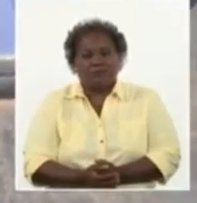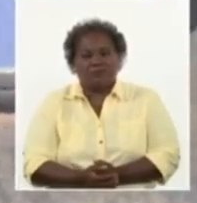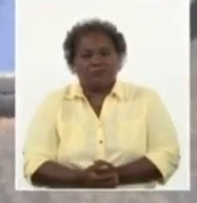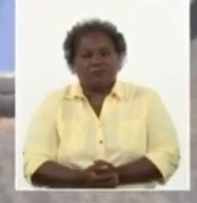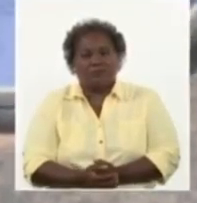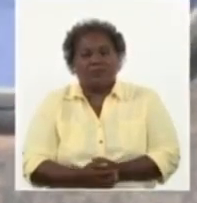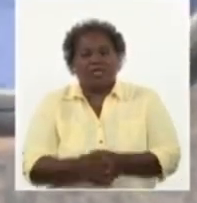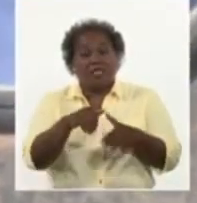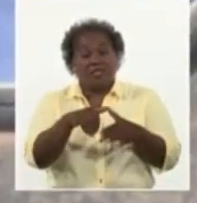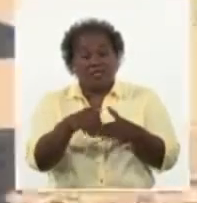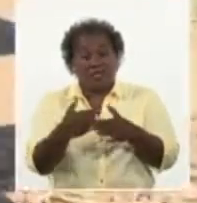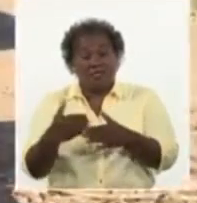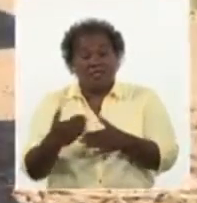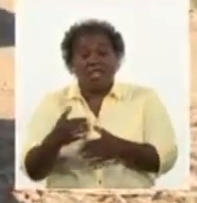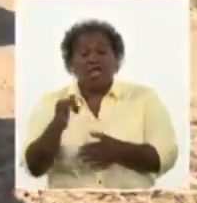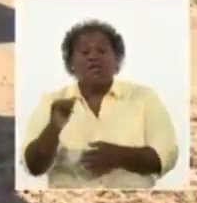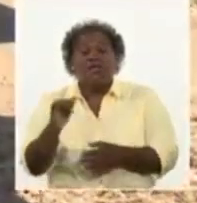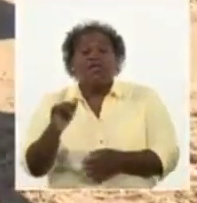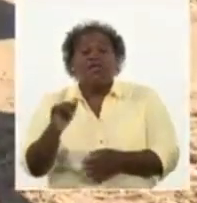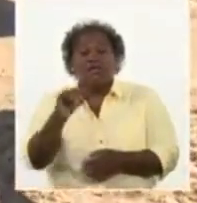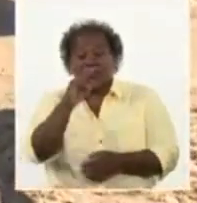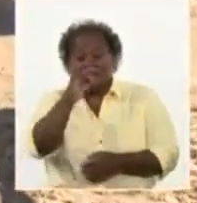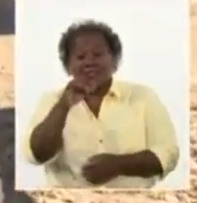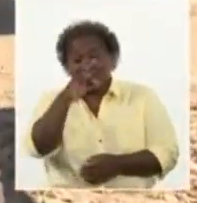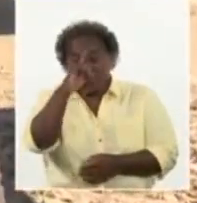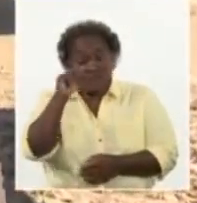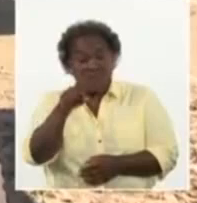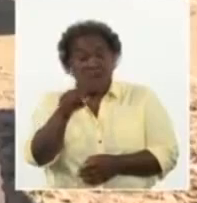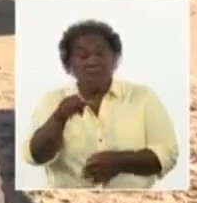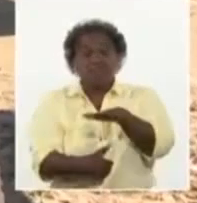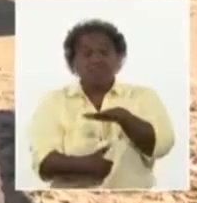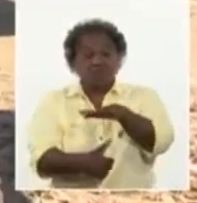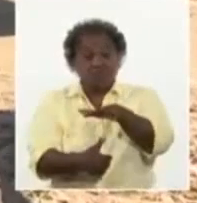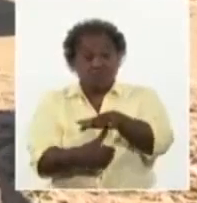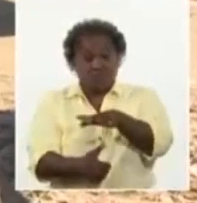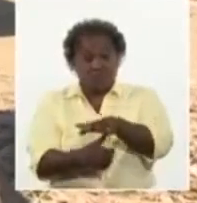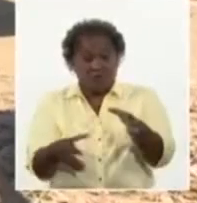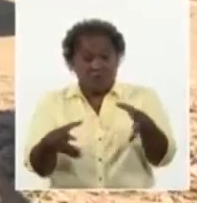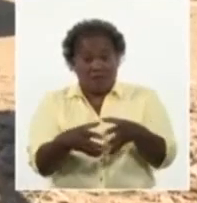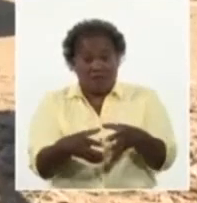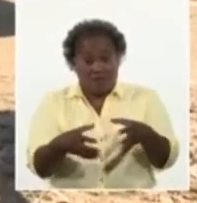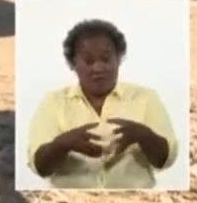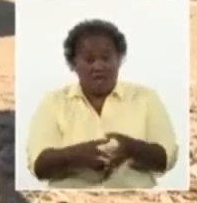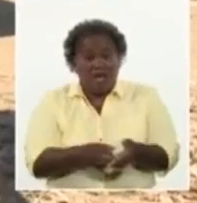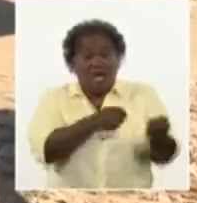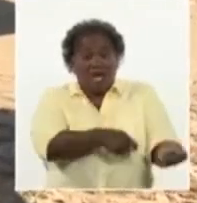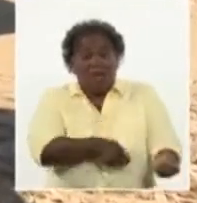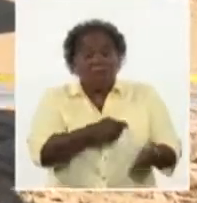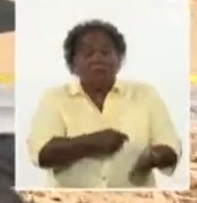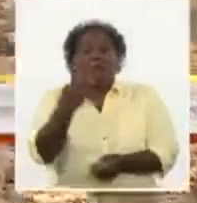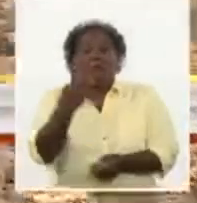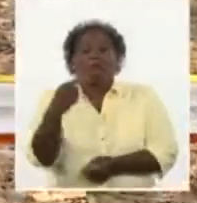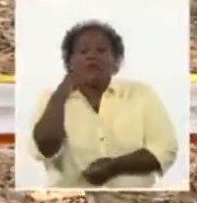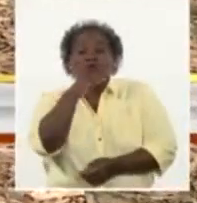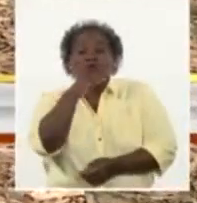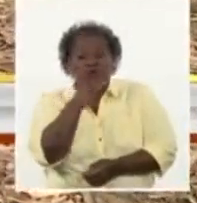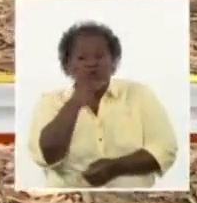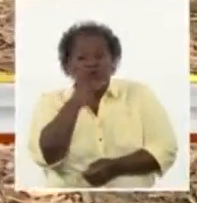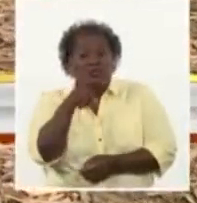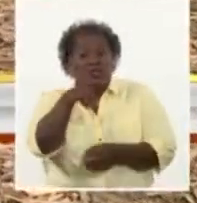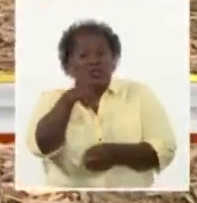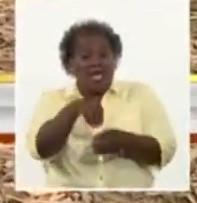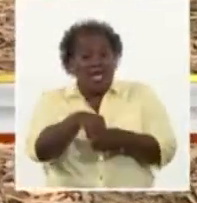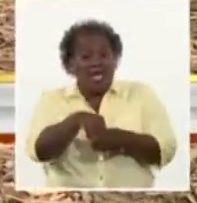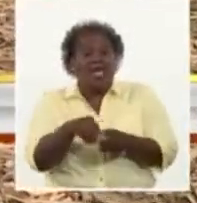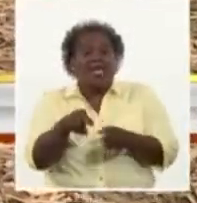Los días de Ibis Nubia, Villa Millán, presidenta de la Cooperativa Agropecuaria Primer Soviet de América de Bayamo, están